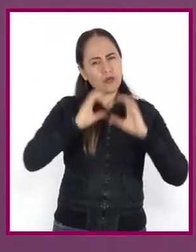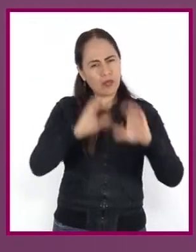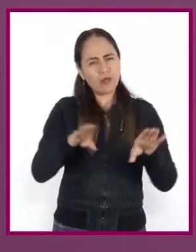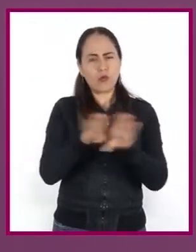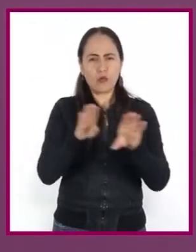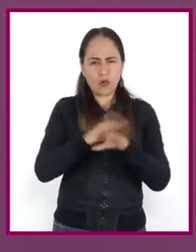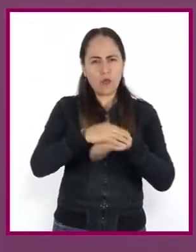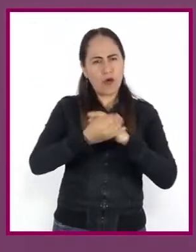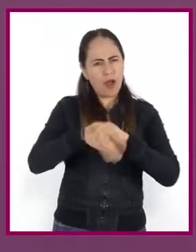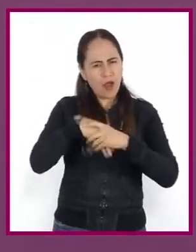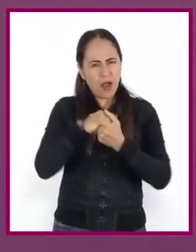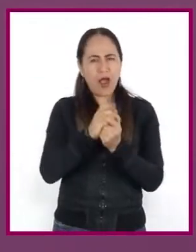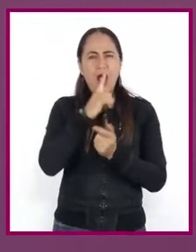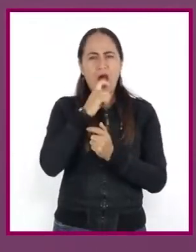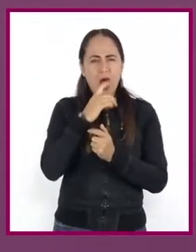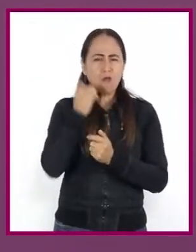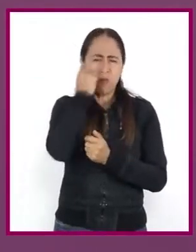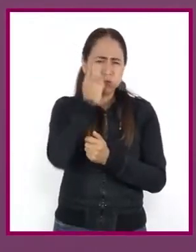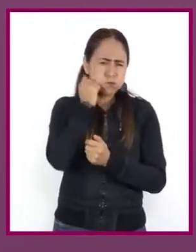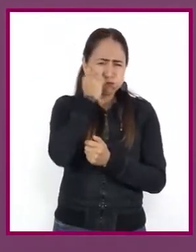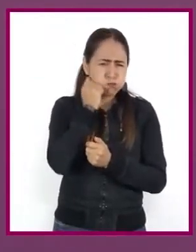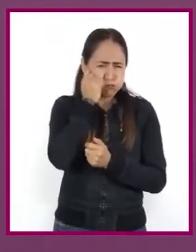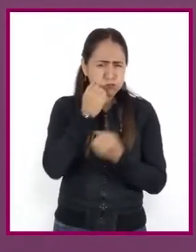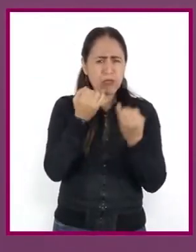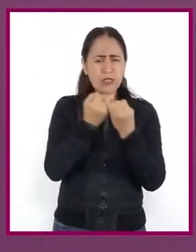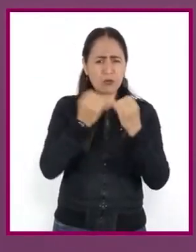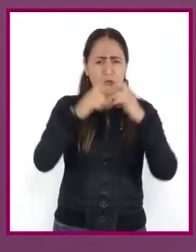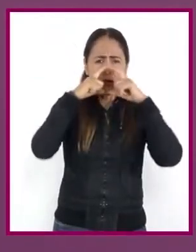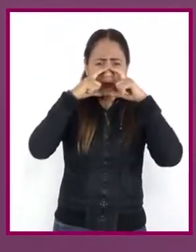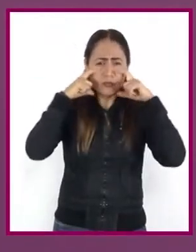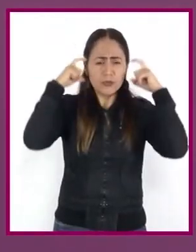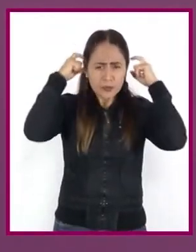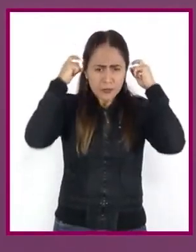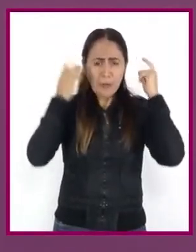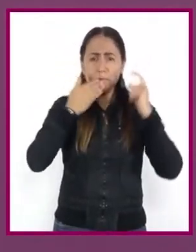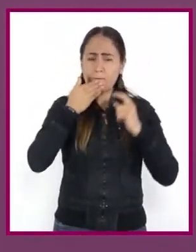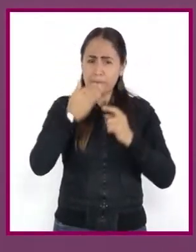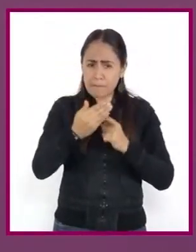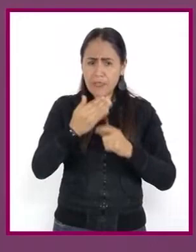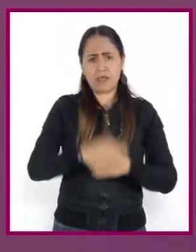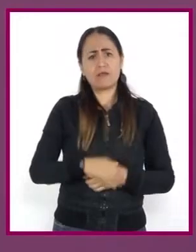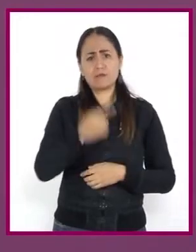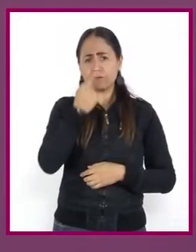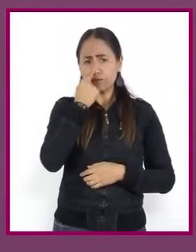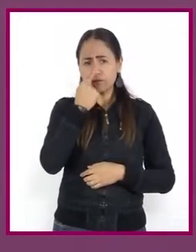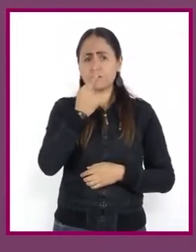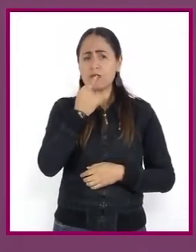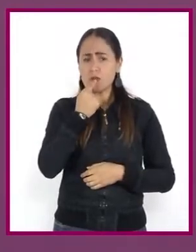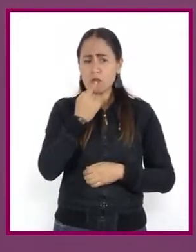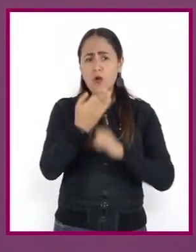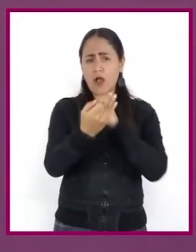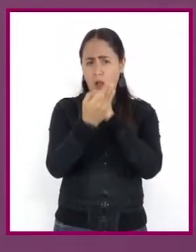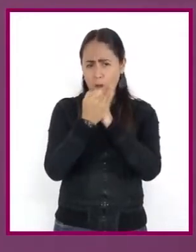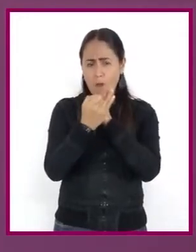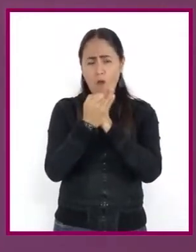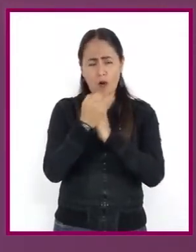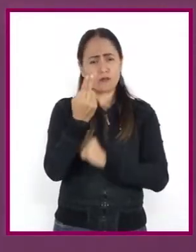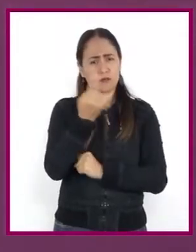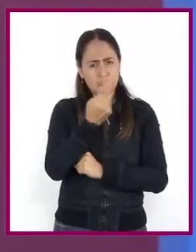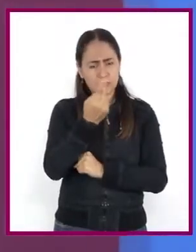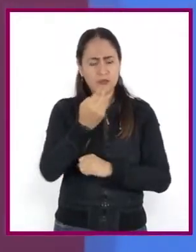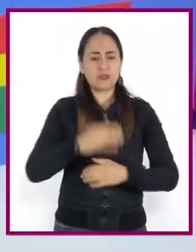con agua y abundante jabón, usando el cubrebocas adecuadamente, de forma que proteja nariz y